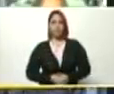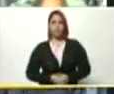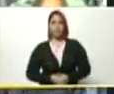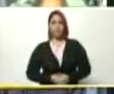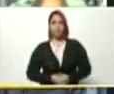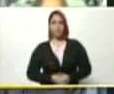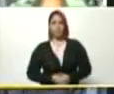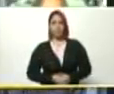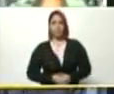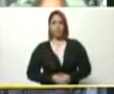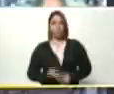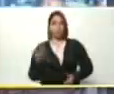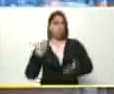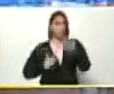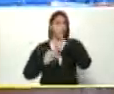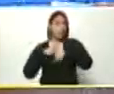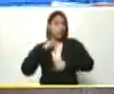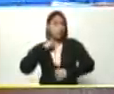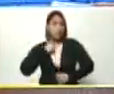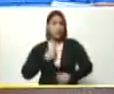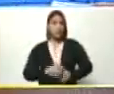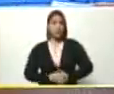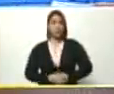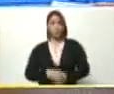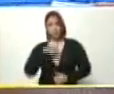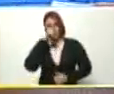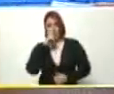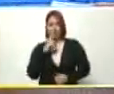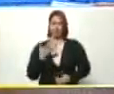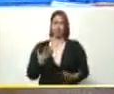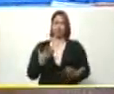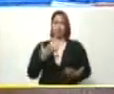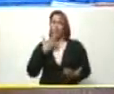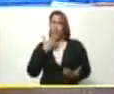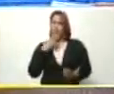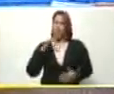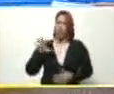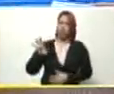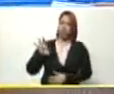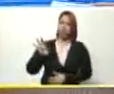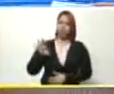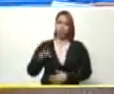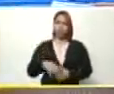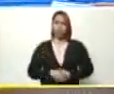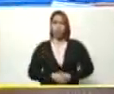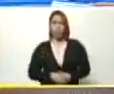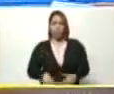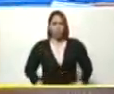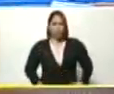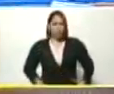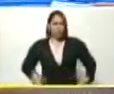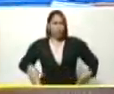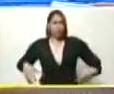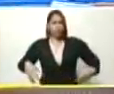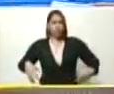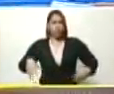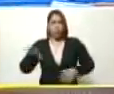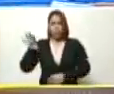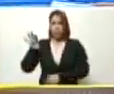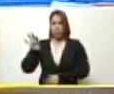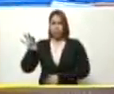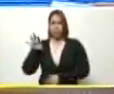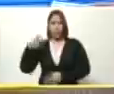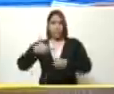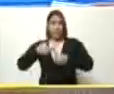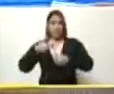Ya la antigua era de dependencia, de capitalismo rentista petrolero,